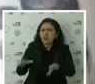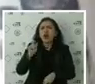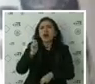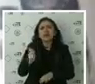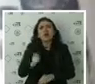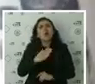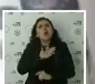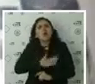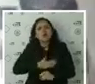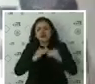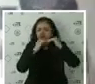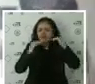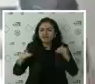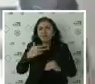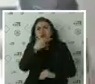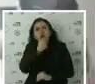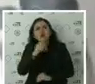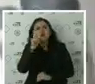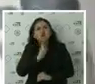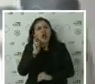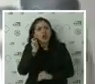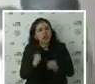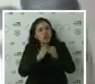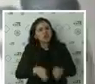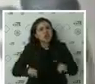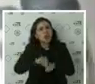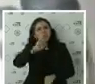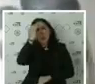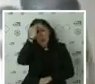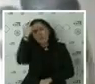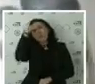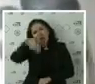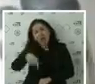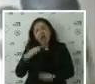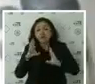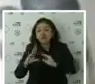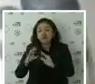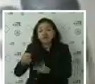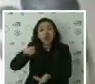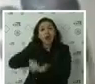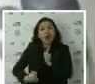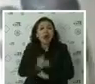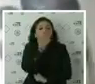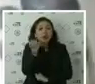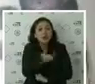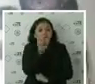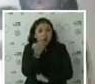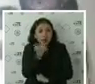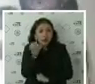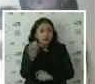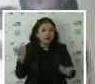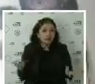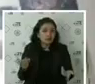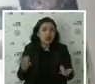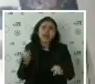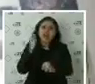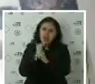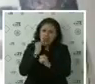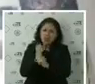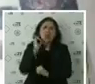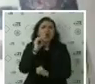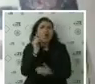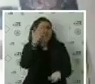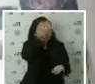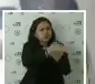qué es la equidad de género y por qué es importante saberla en las escuelas, ya sea en línea o